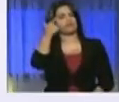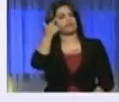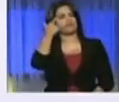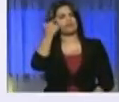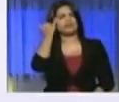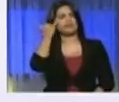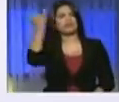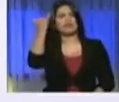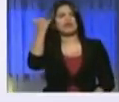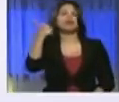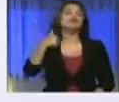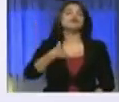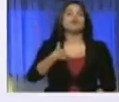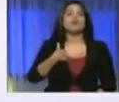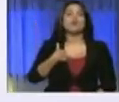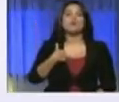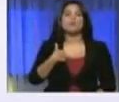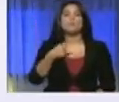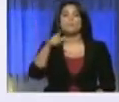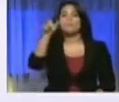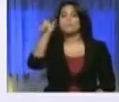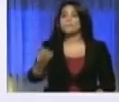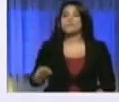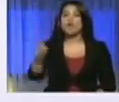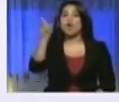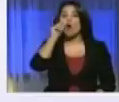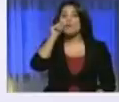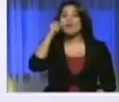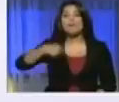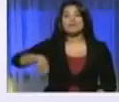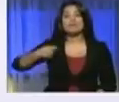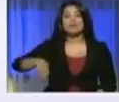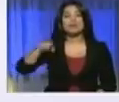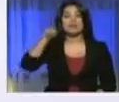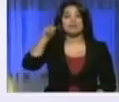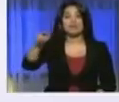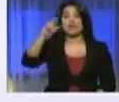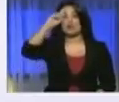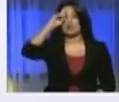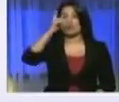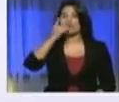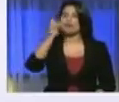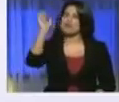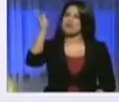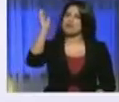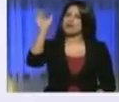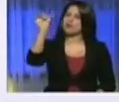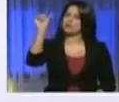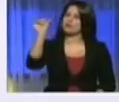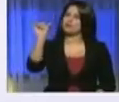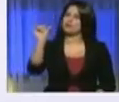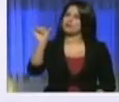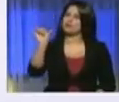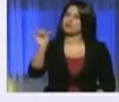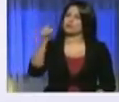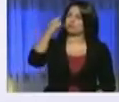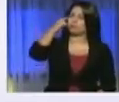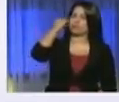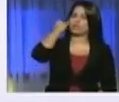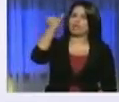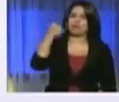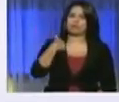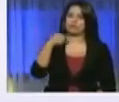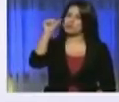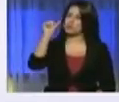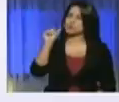producto del discurso del presidente Danilo Medina, que la estoy trabajando. Ahora vamos a conversarlo. Sobre